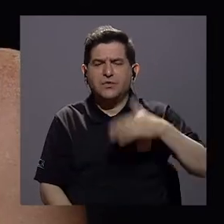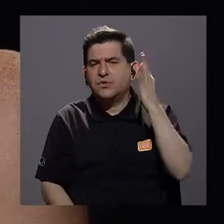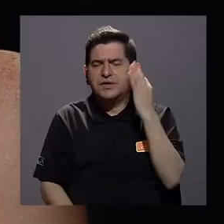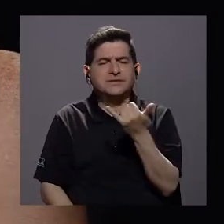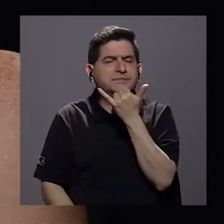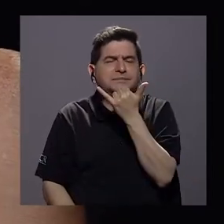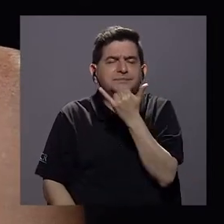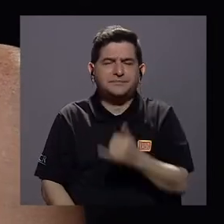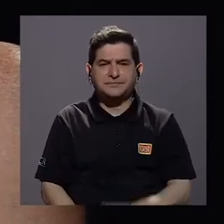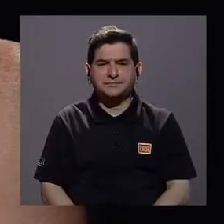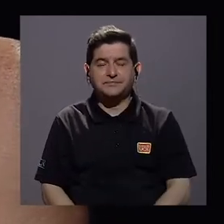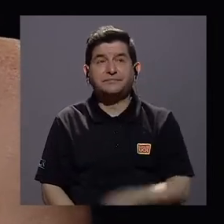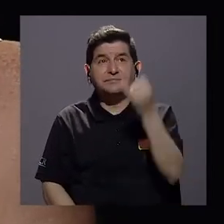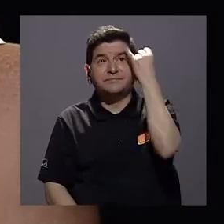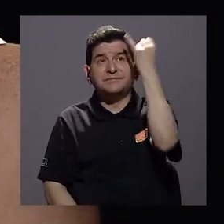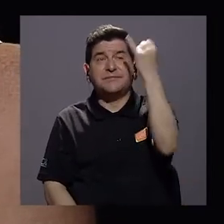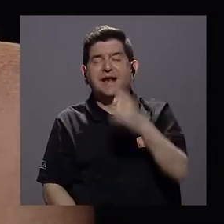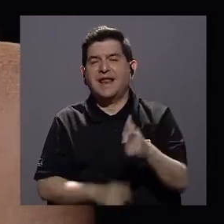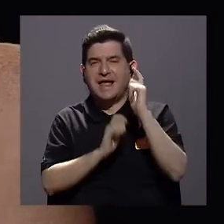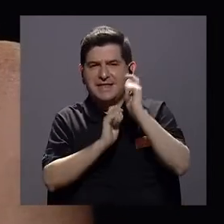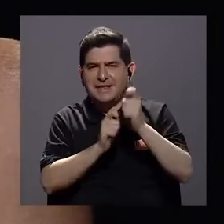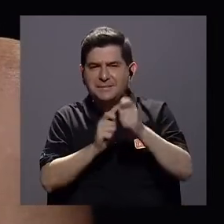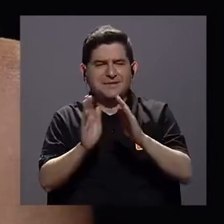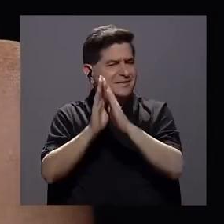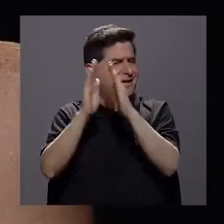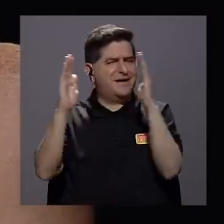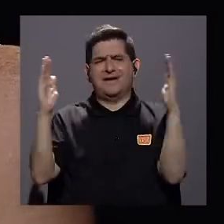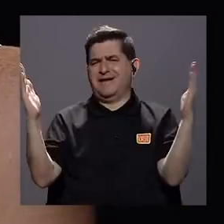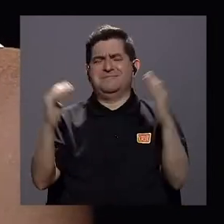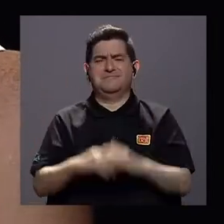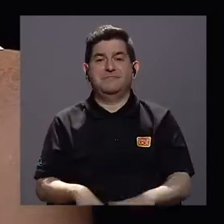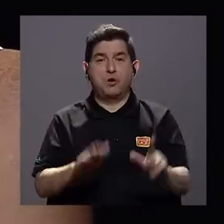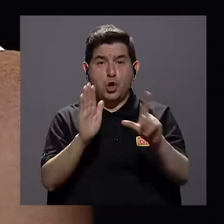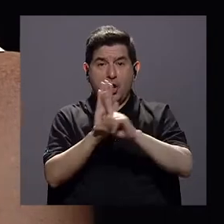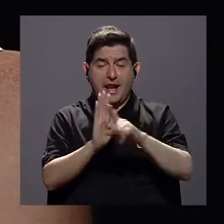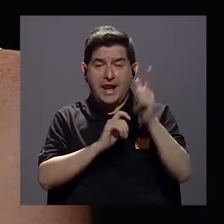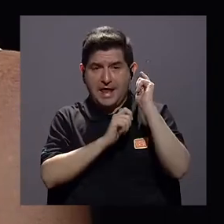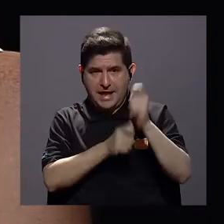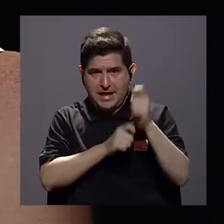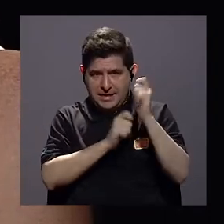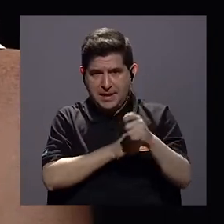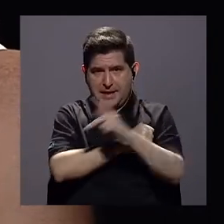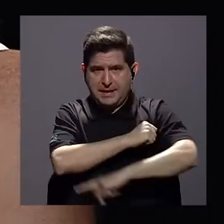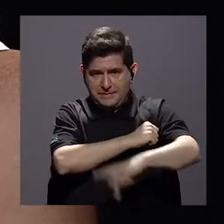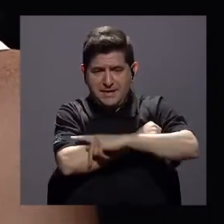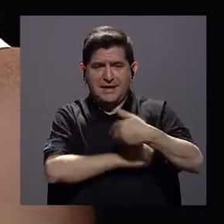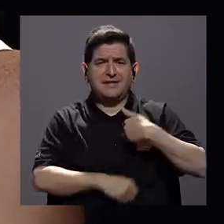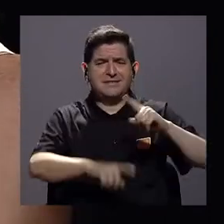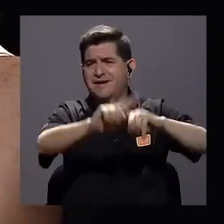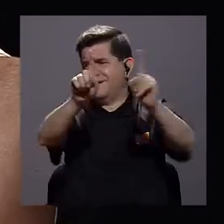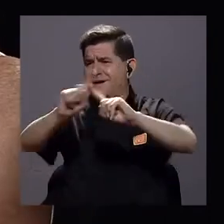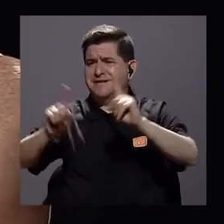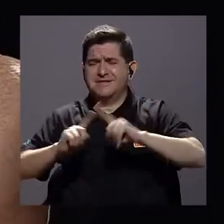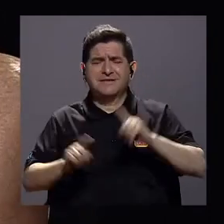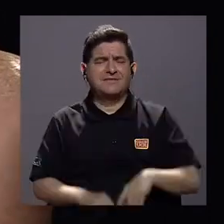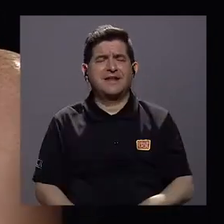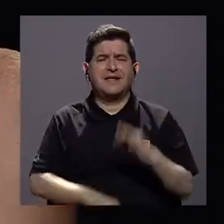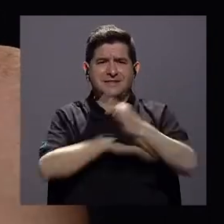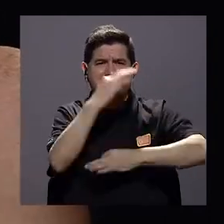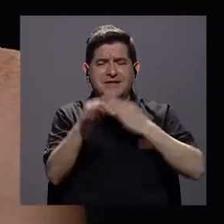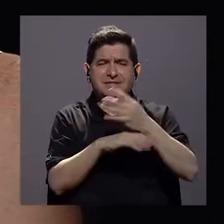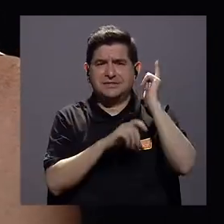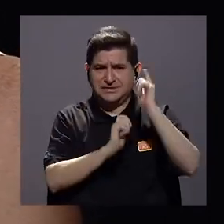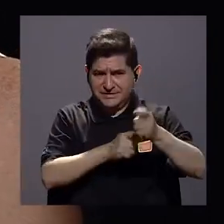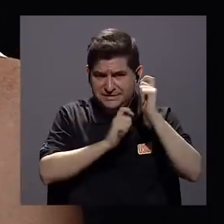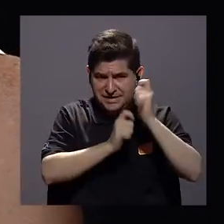Bueno, el concepto de pesca es muy amplio, ¿verdad? La ley de pesca del país tiene diferentes pesquerías.